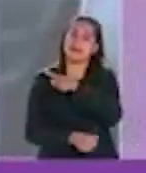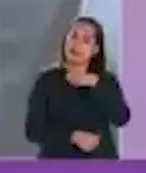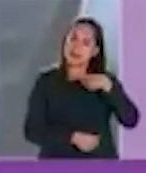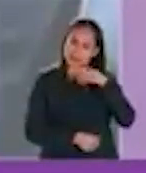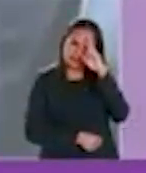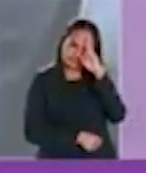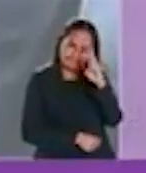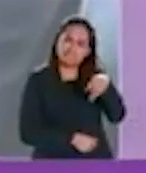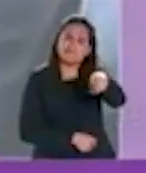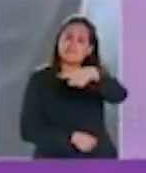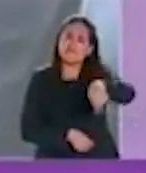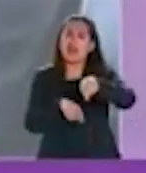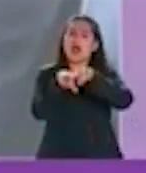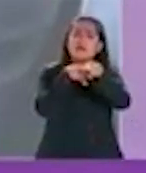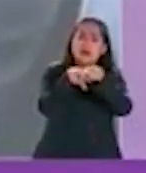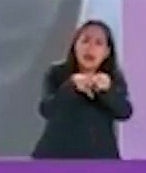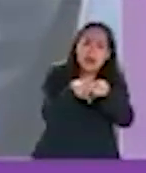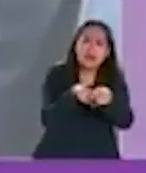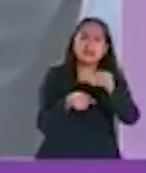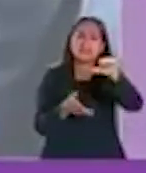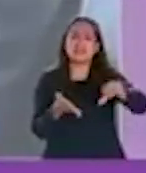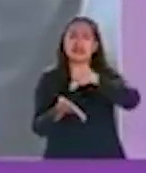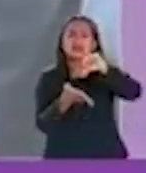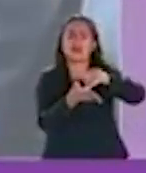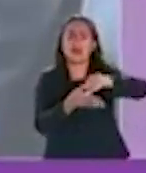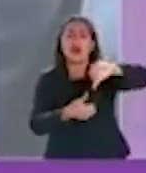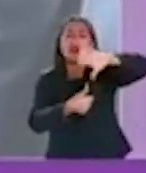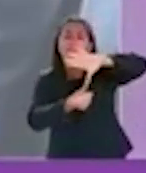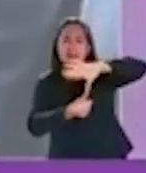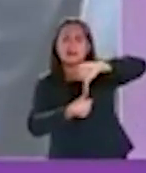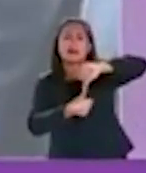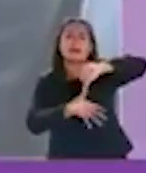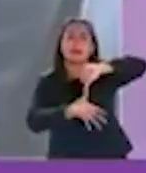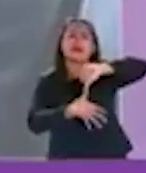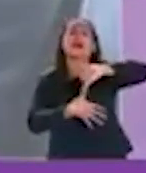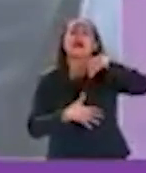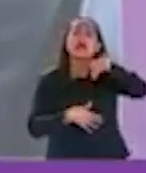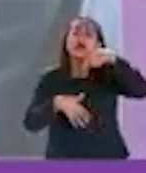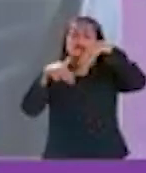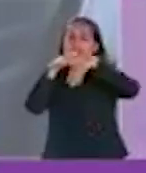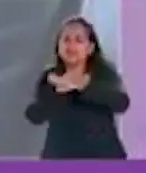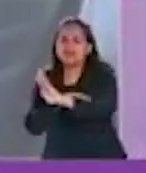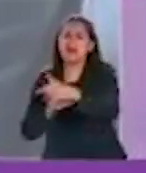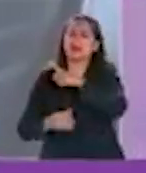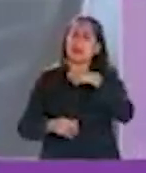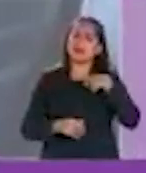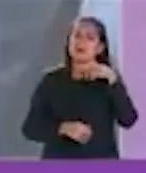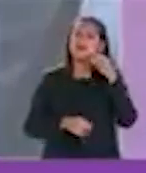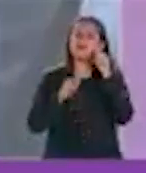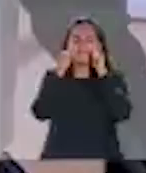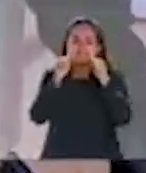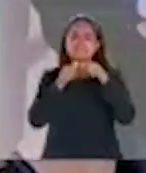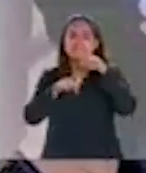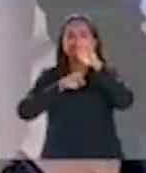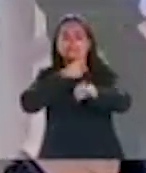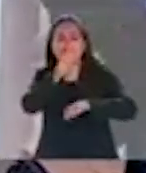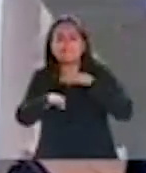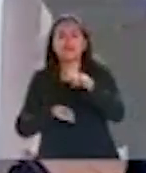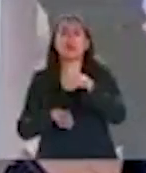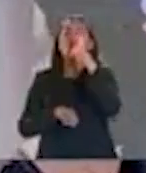que entran a nuestro país y hoy no lo estamos haciendo segundo pongamos el ejemplo